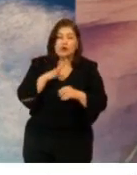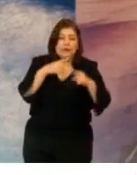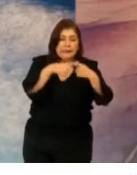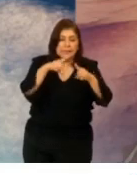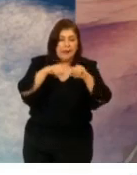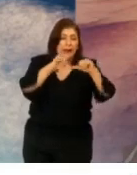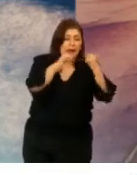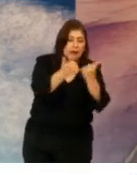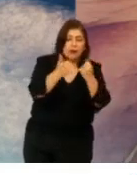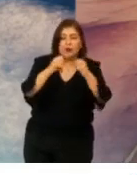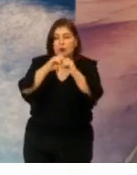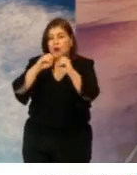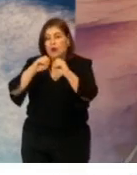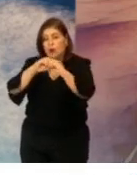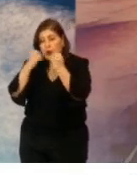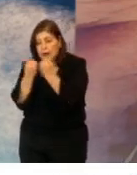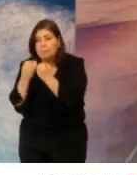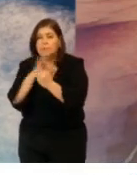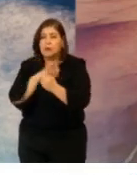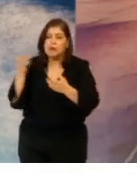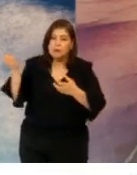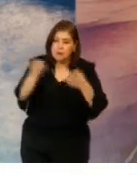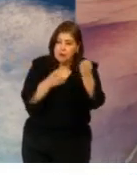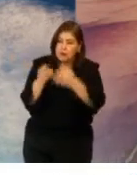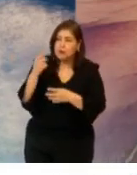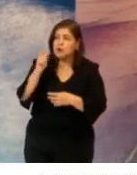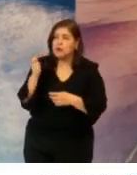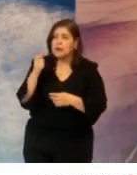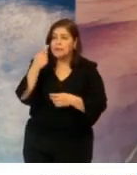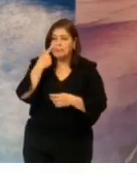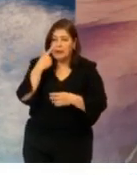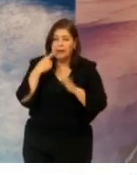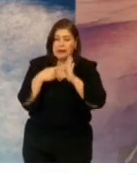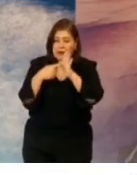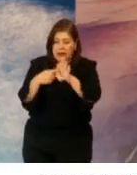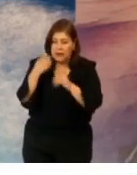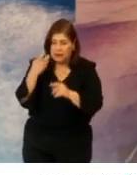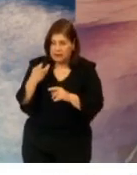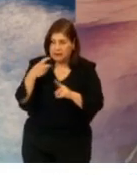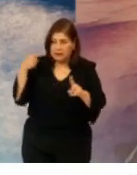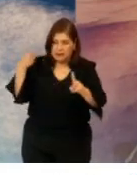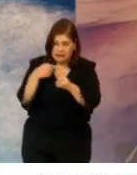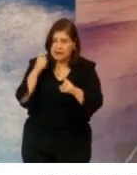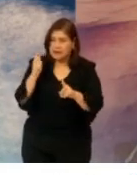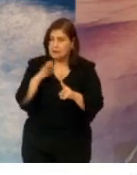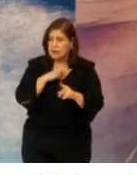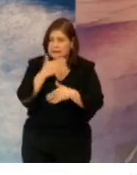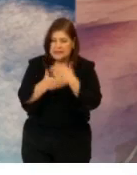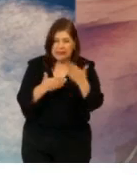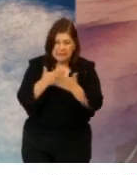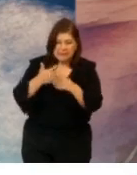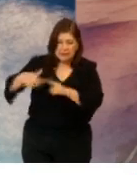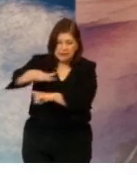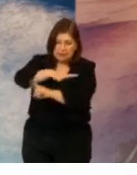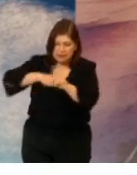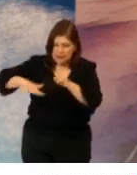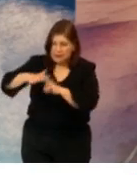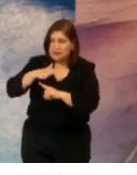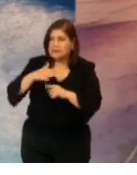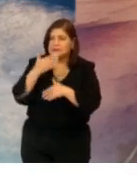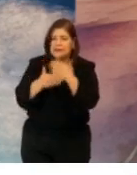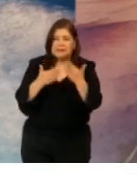asociaciones, organizaciones podemos dar una vuelta, una vista a esta parte de los servicios ambientales,